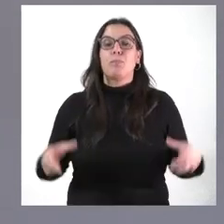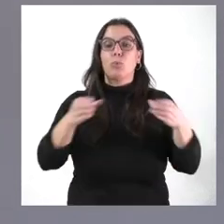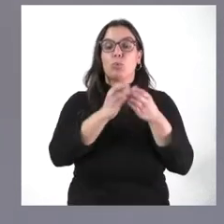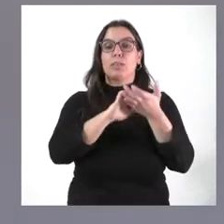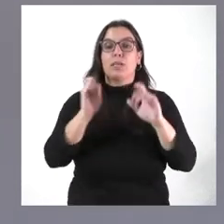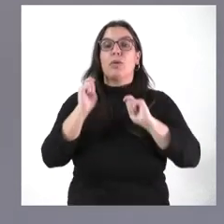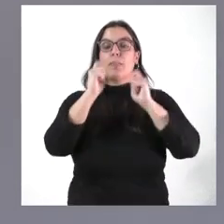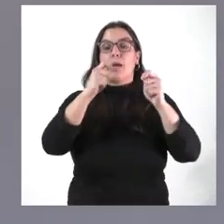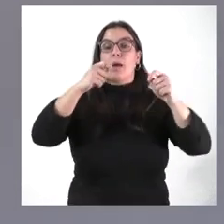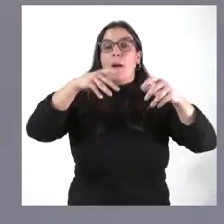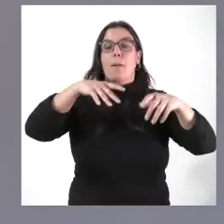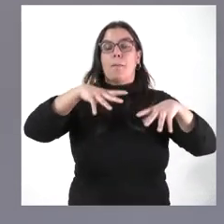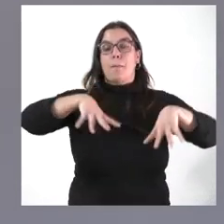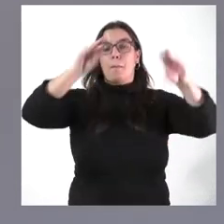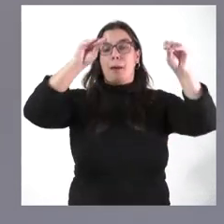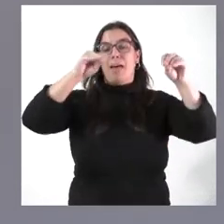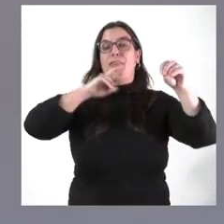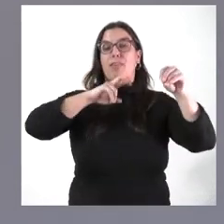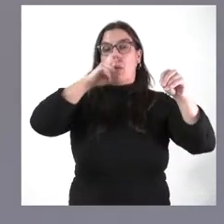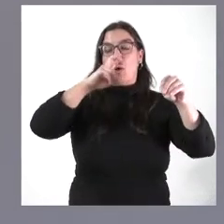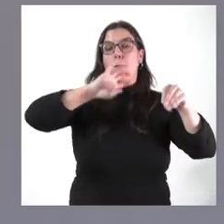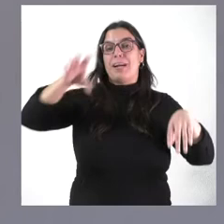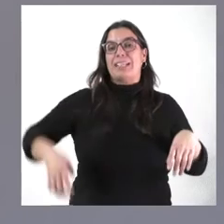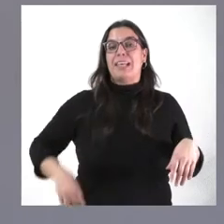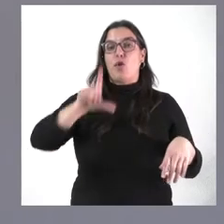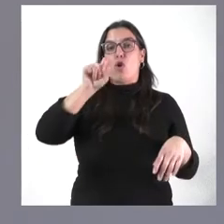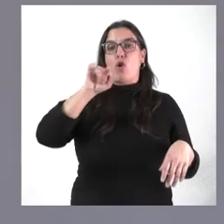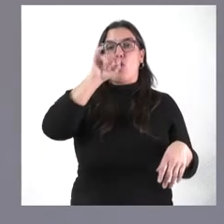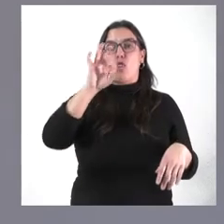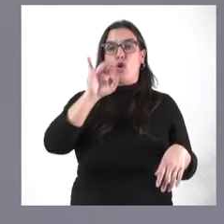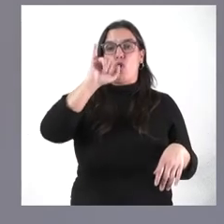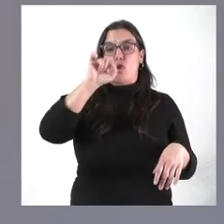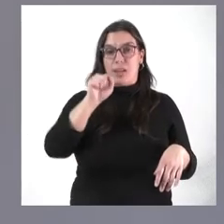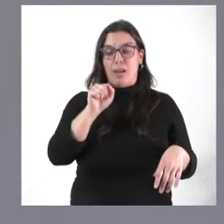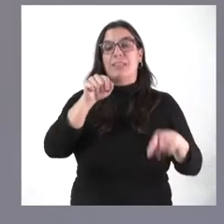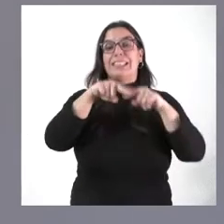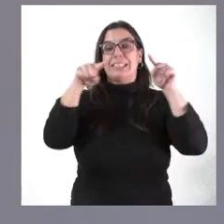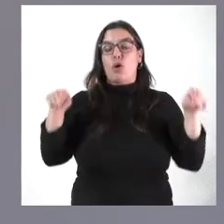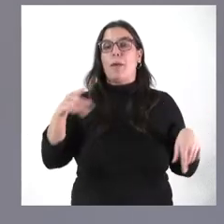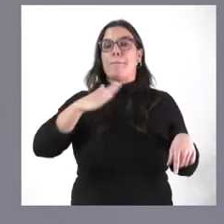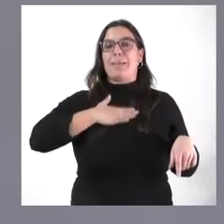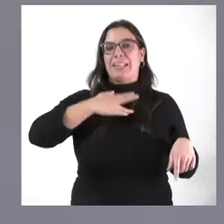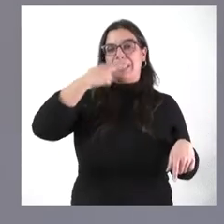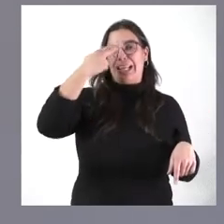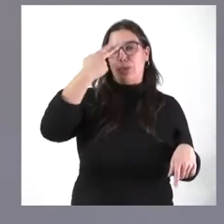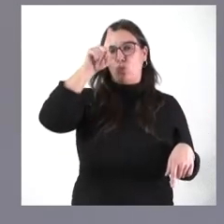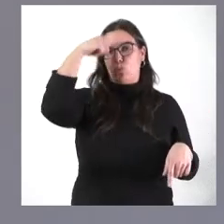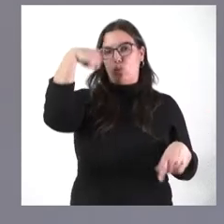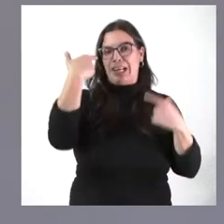el palacio del marquesado el ozoya en Segovia bien de interés cultural con categoría de monumento